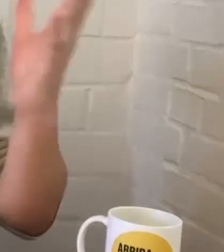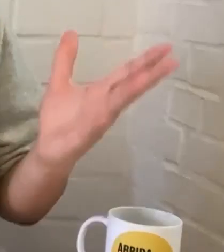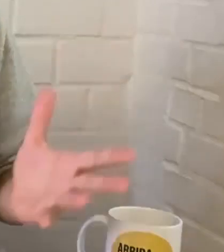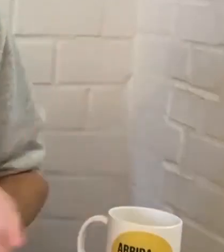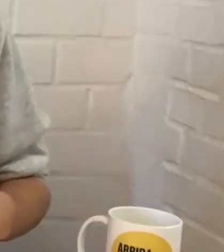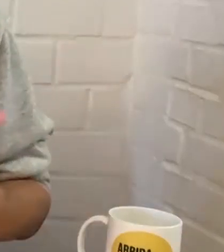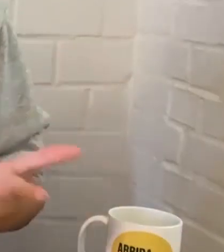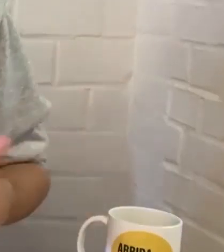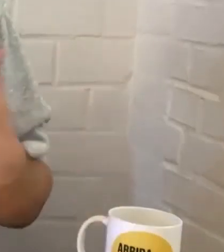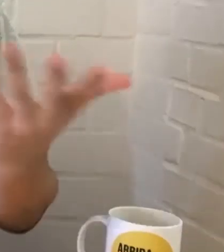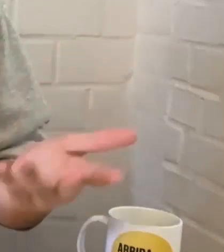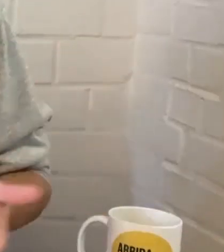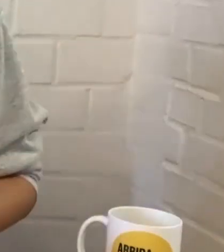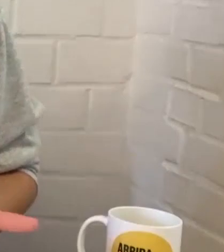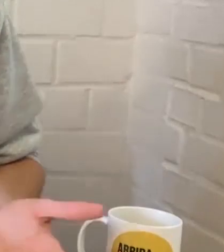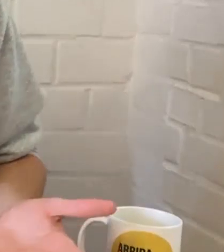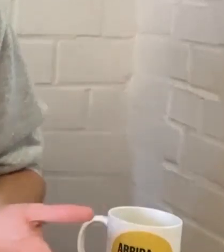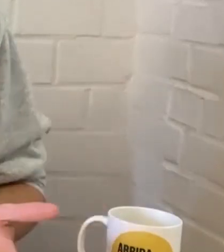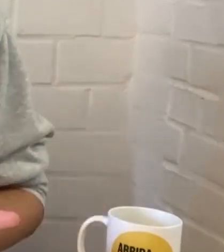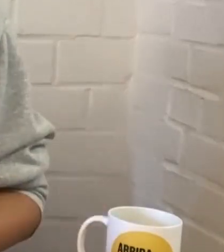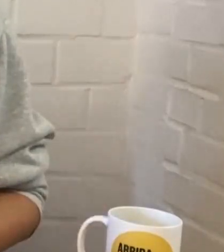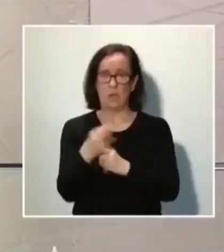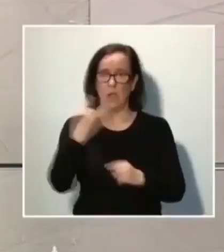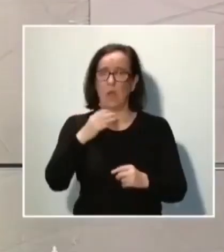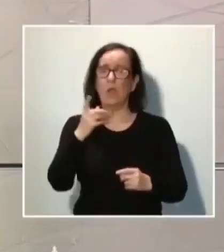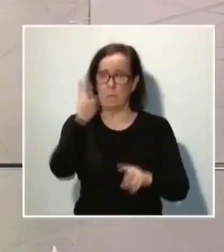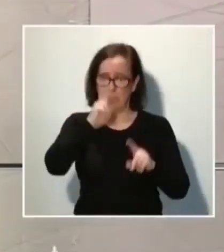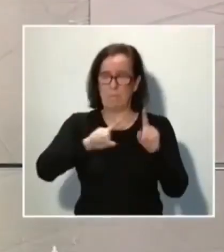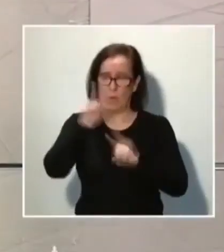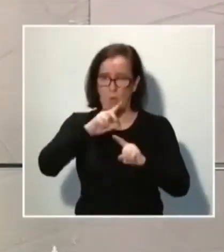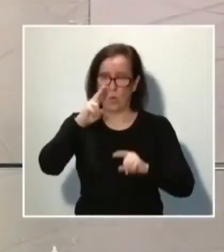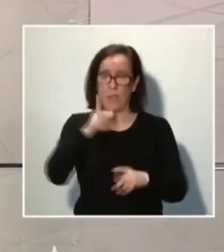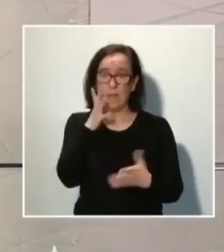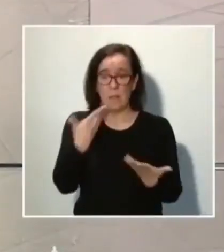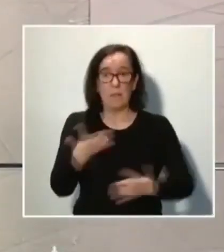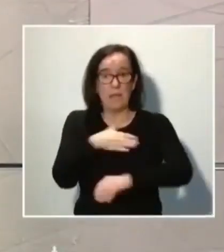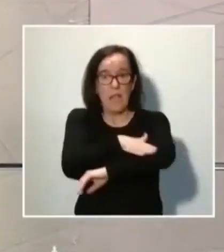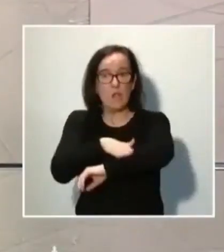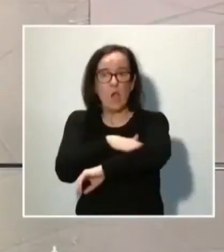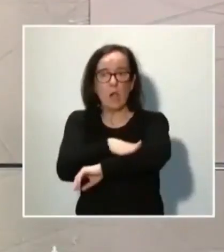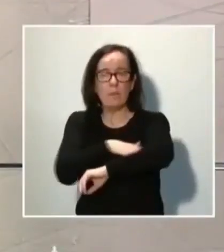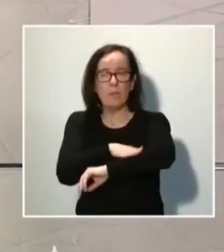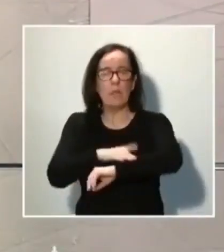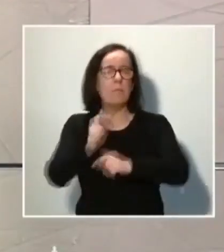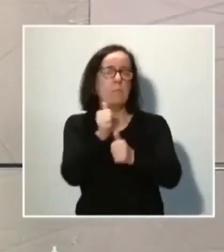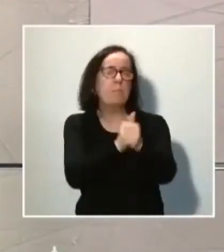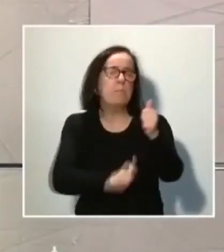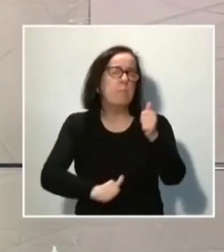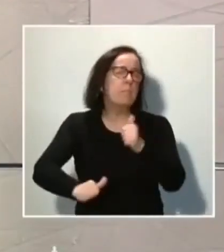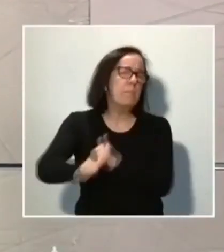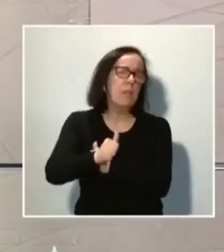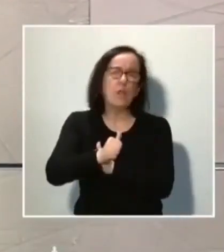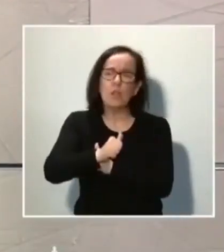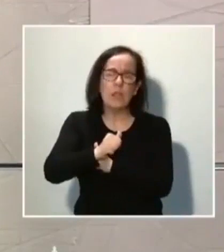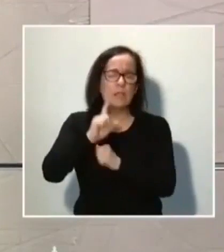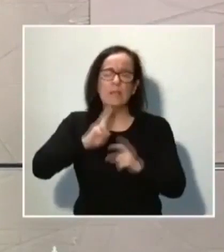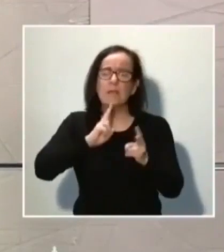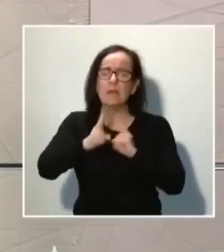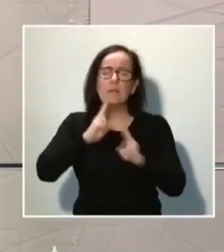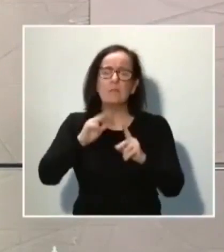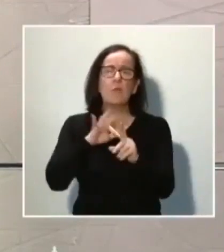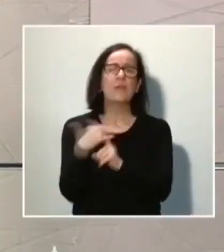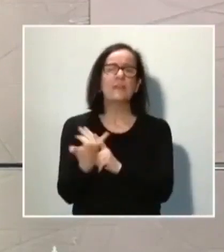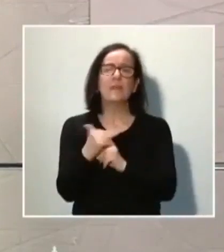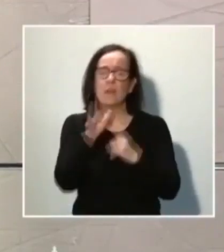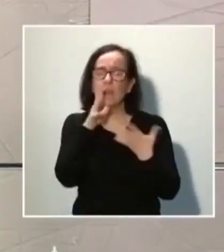El caos era tal que el gobierno central tuvo que intervenir. Para el gobierno es una prioridad absoluta responder a la situación que se